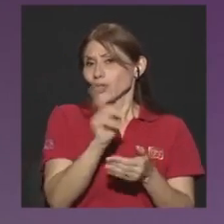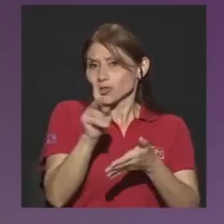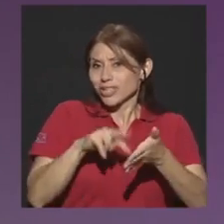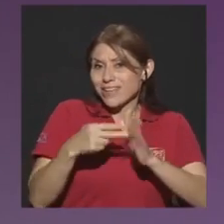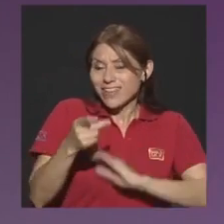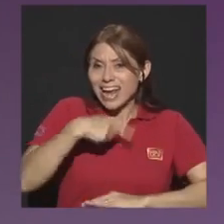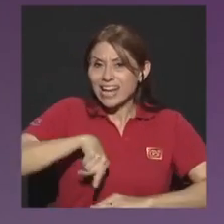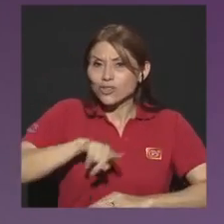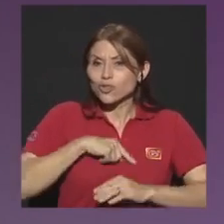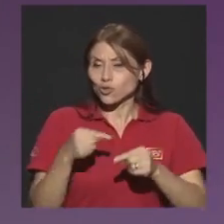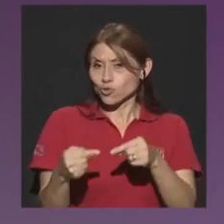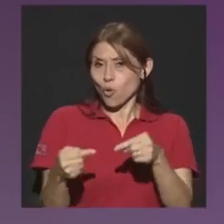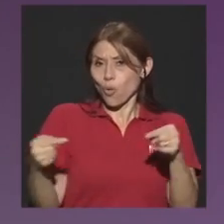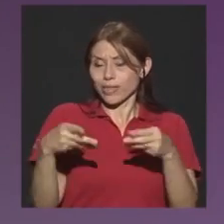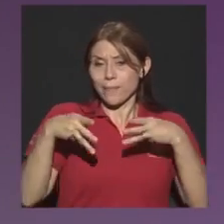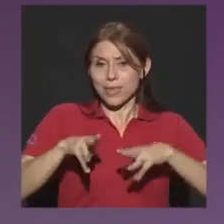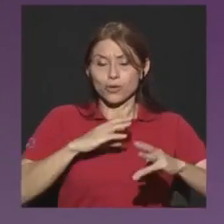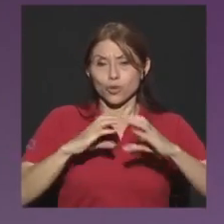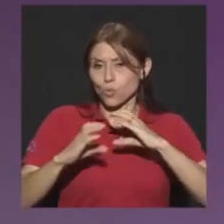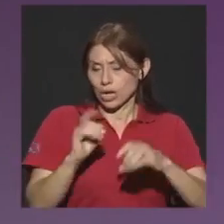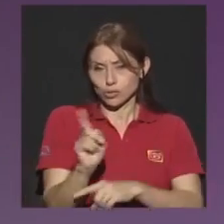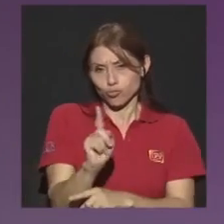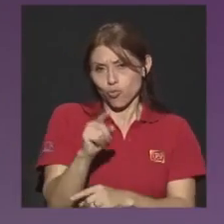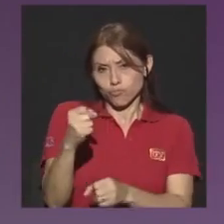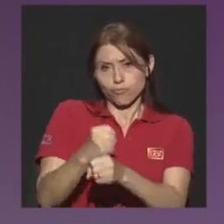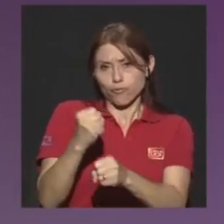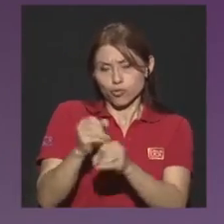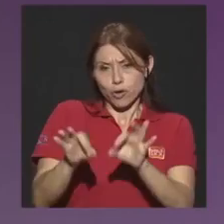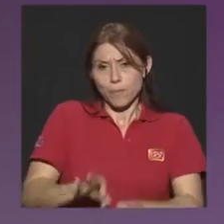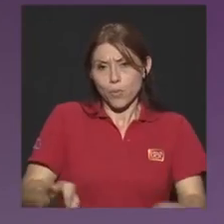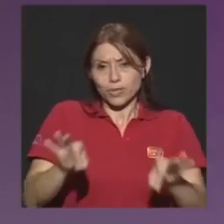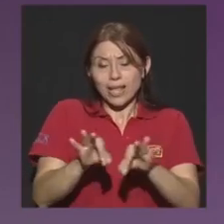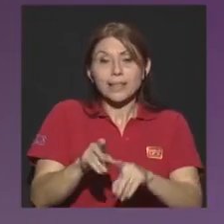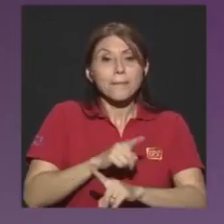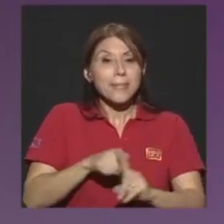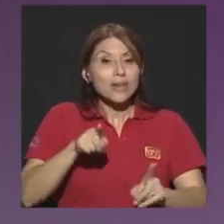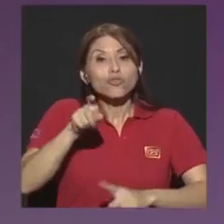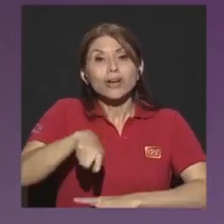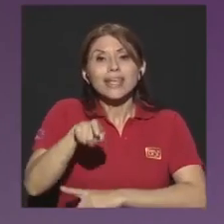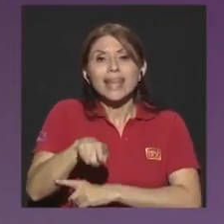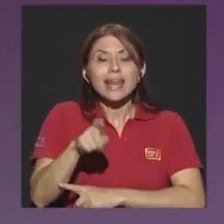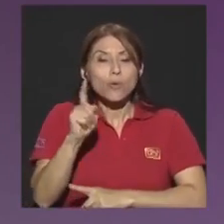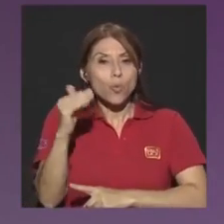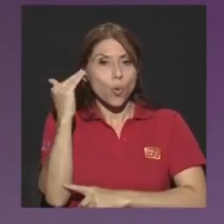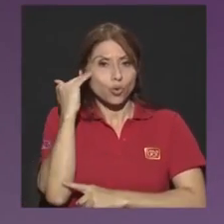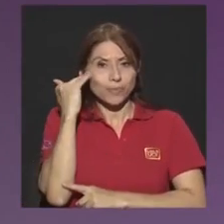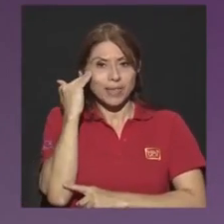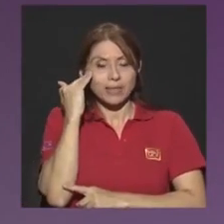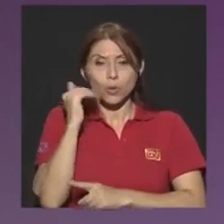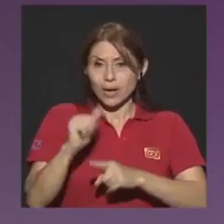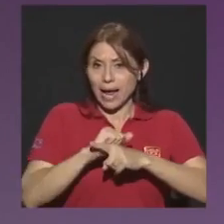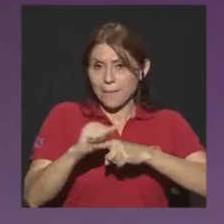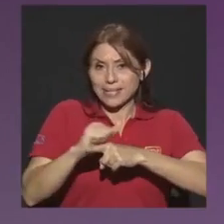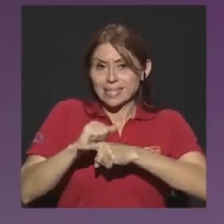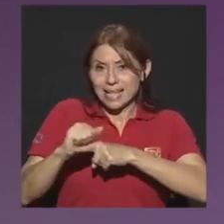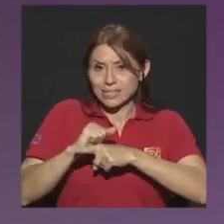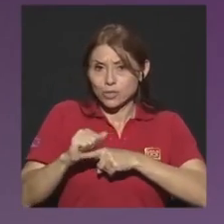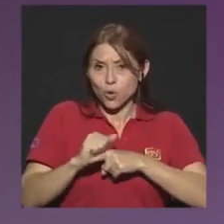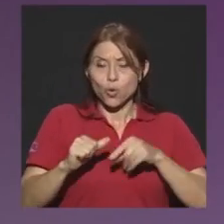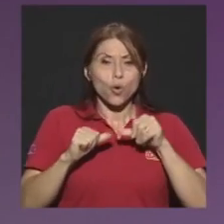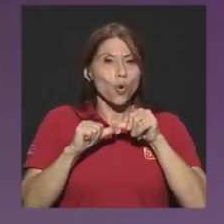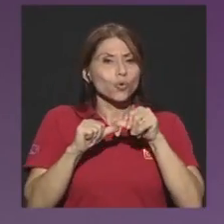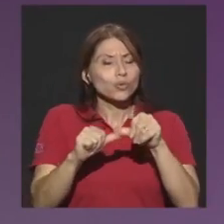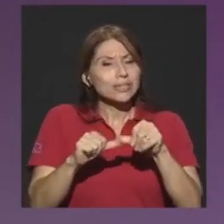una función sumamente importante, requiere un convencimiento, requiere una capacitación, una constante negociación desde muy